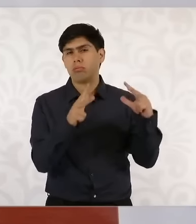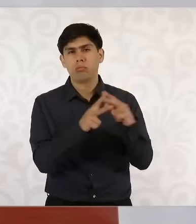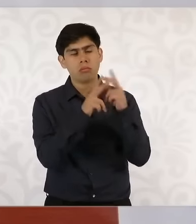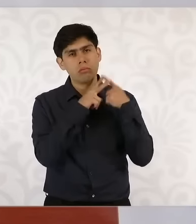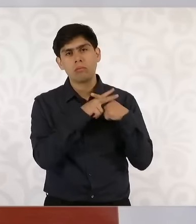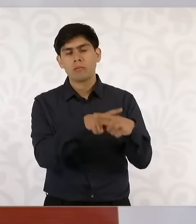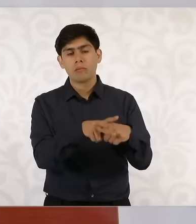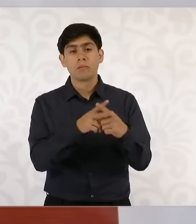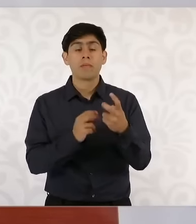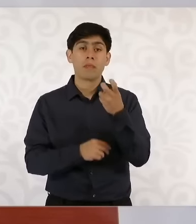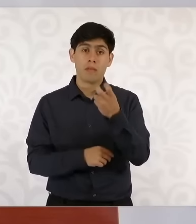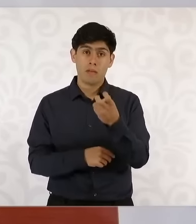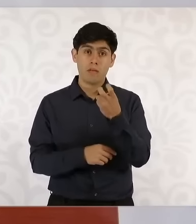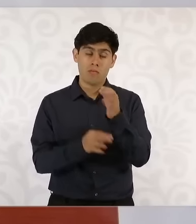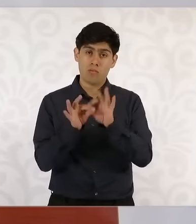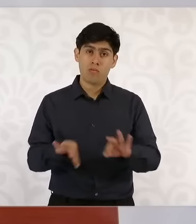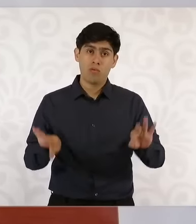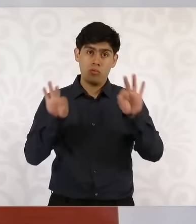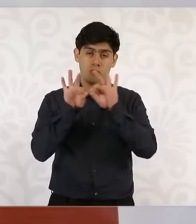Entonces sí es importante mostrar esto,